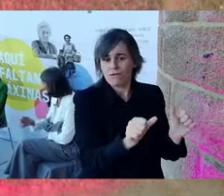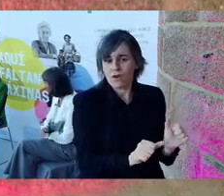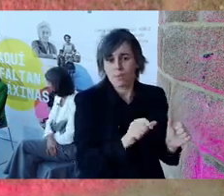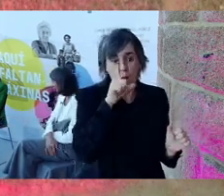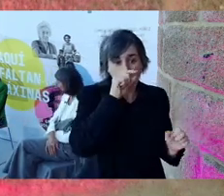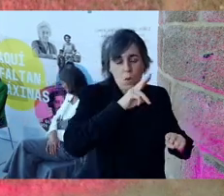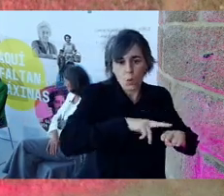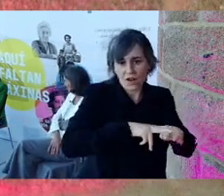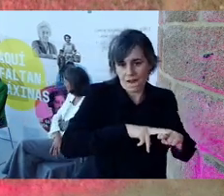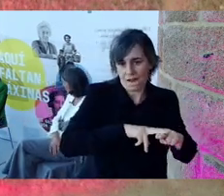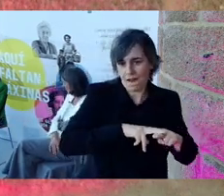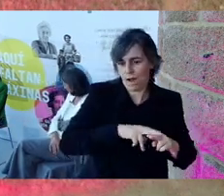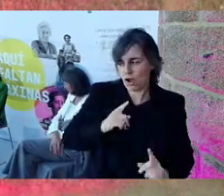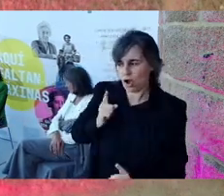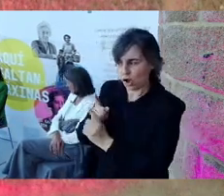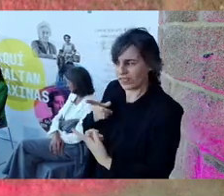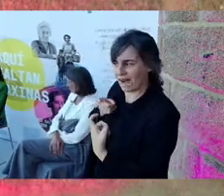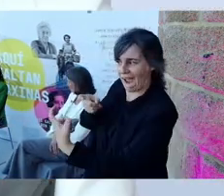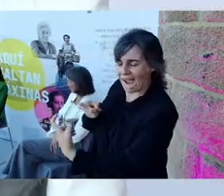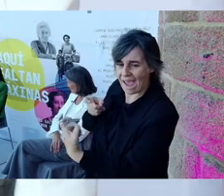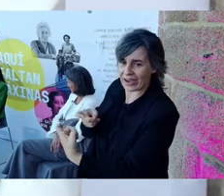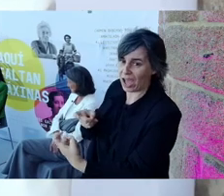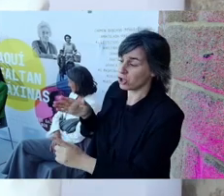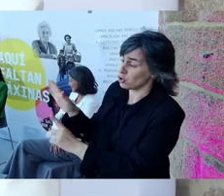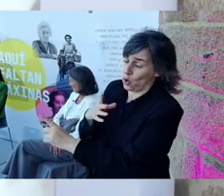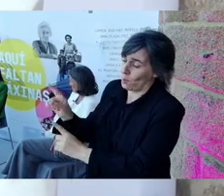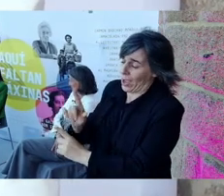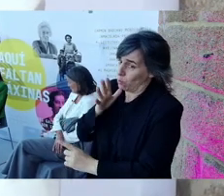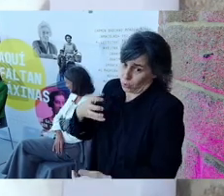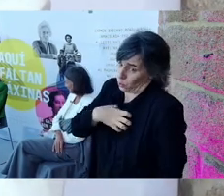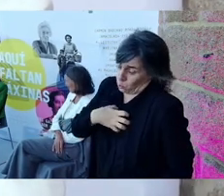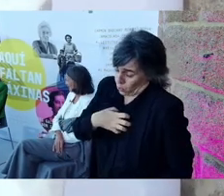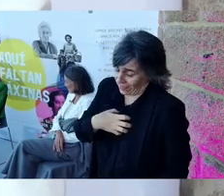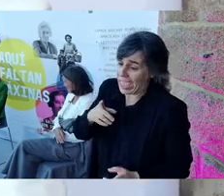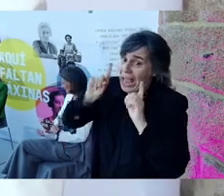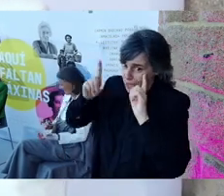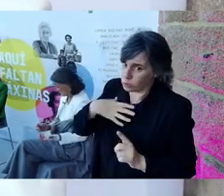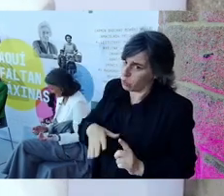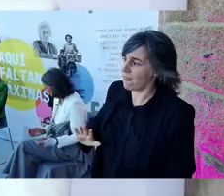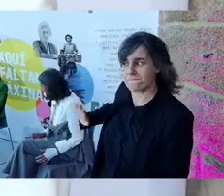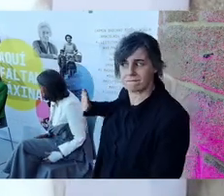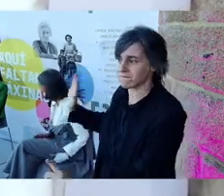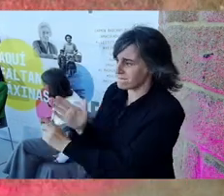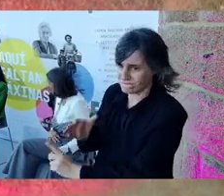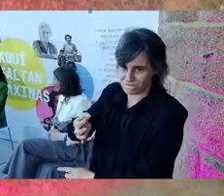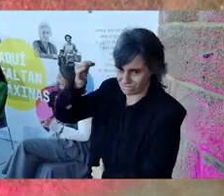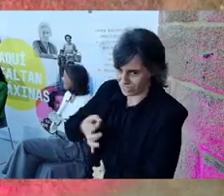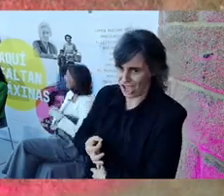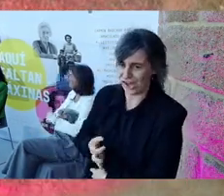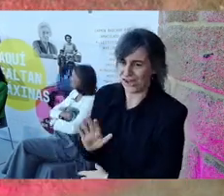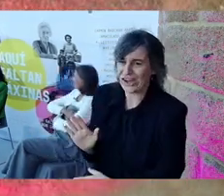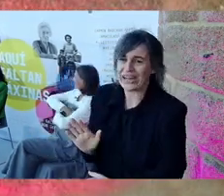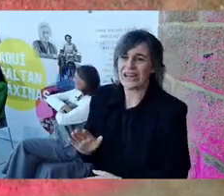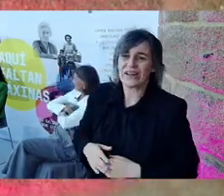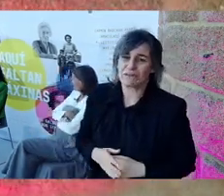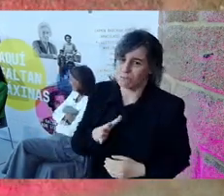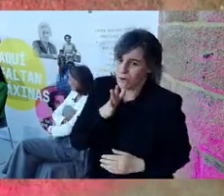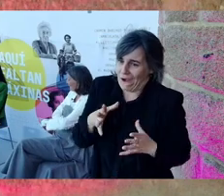planta cara en el campo de batalla y no le pega porque no puede, supongo. Pero vamos, de haber podido, seguro que lo habría